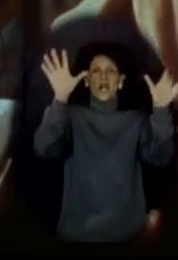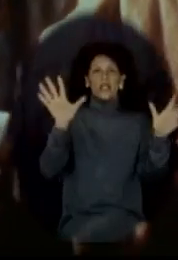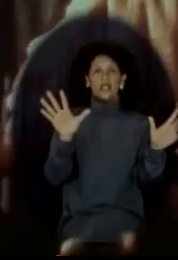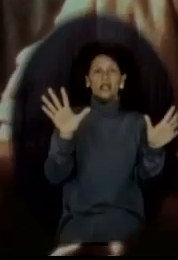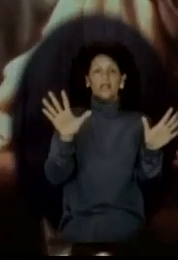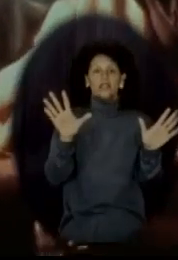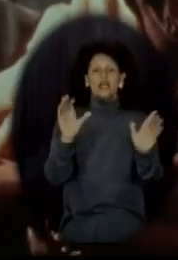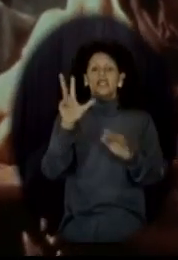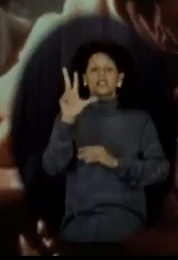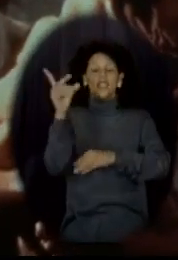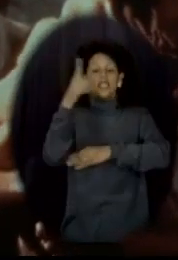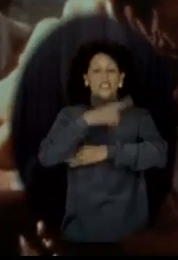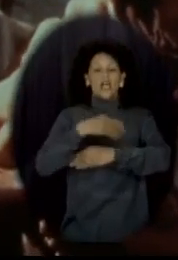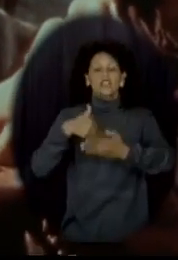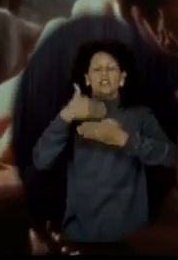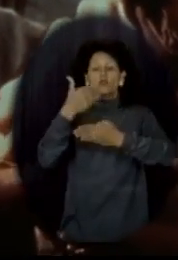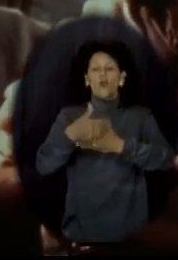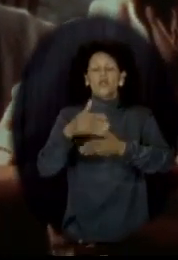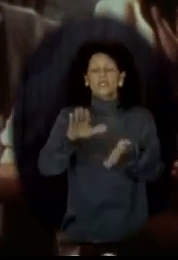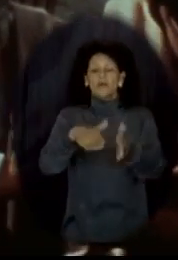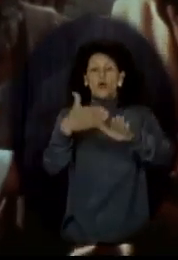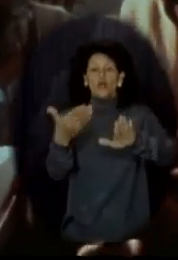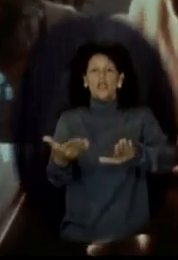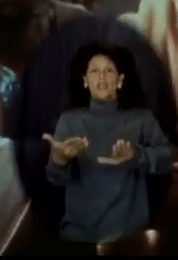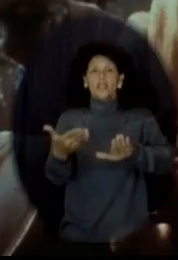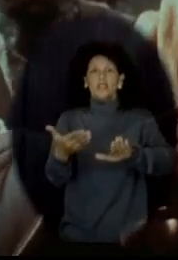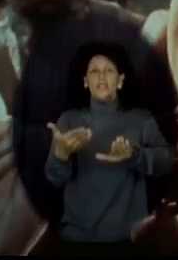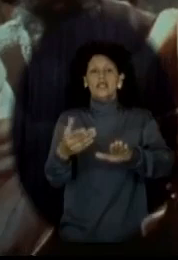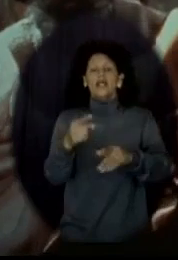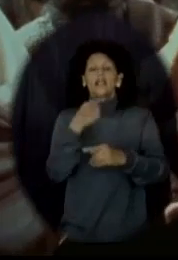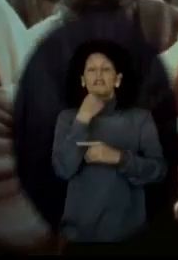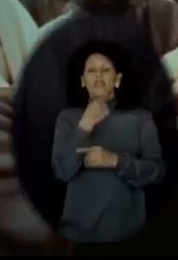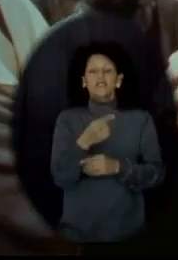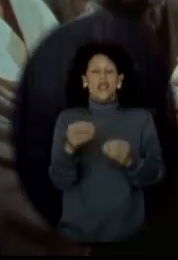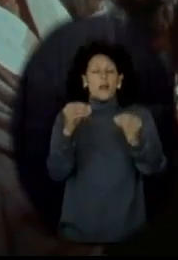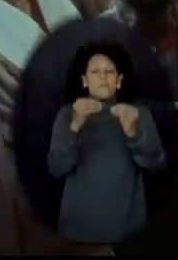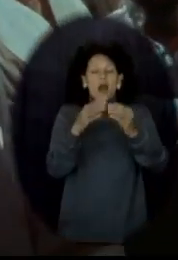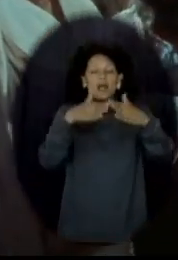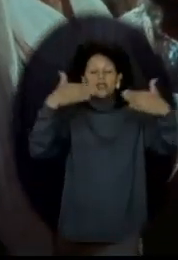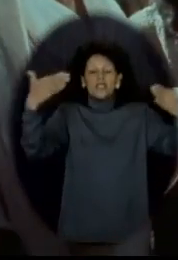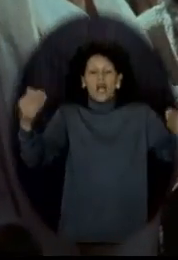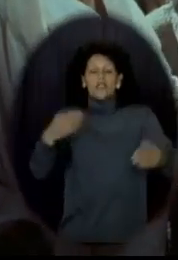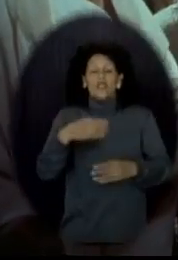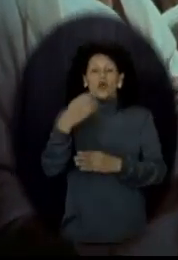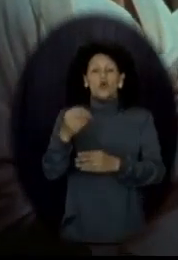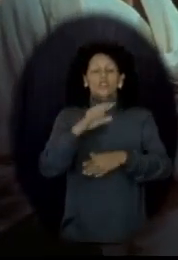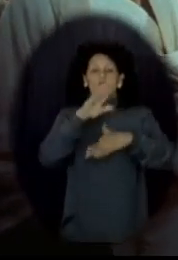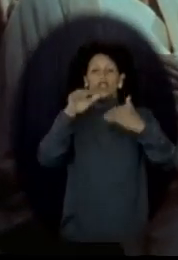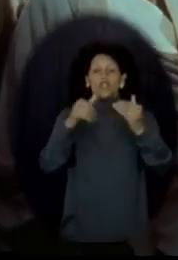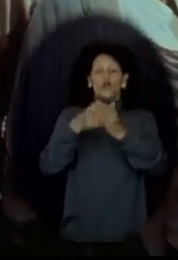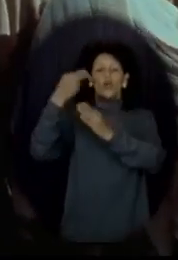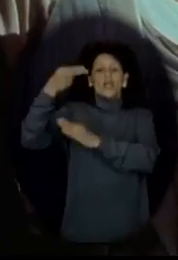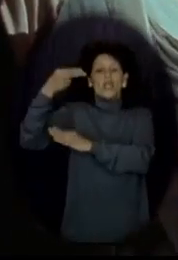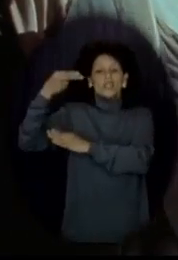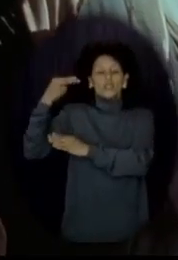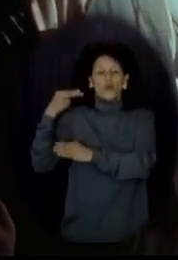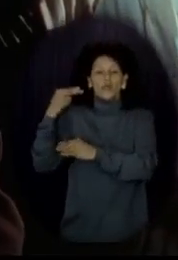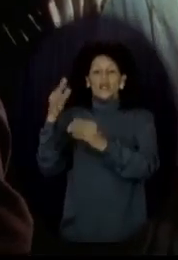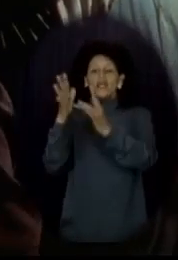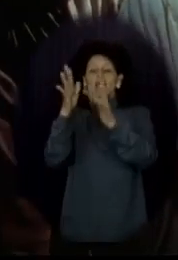extraordinaria. 3 días después de su muerte, aconteció el hecho más asombroso de la historia.